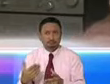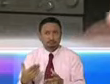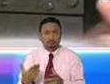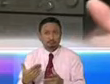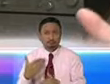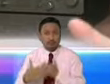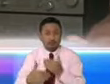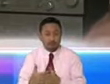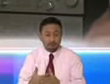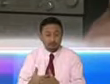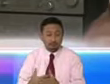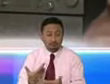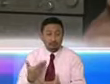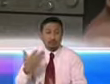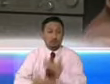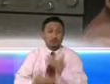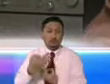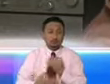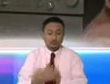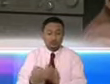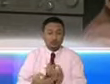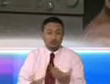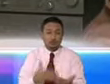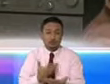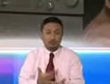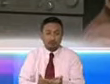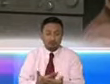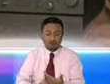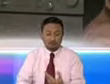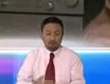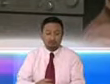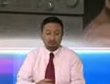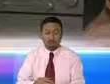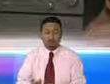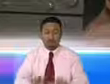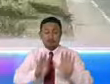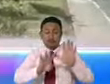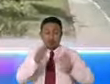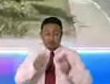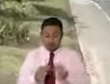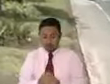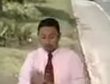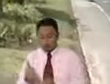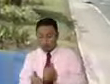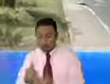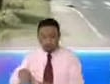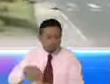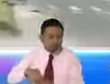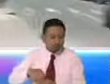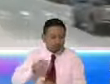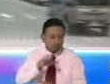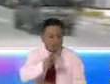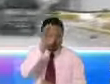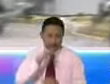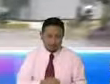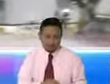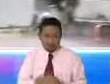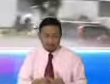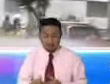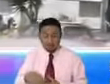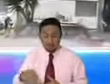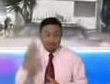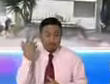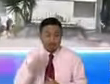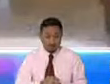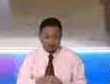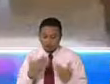vaya a un juez de sustanciación de los 9 jueces de la Corte Constitucional. En el plazo de 10 días, el juez o jueza de la Corte